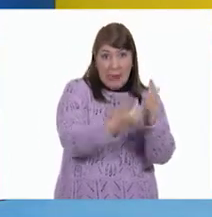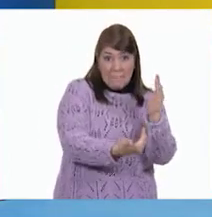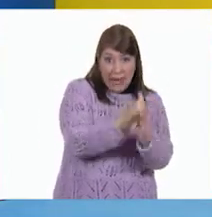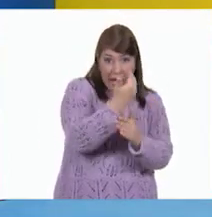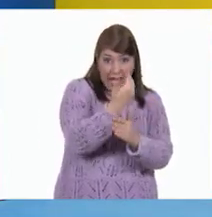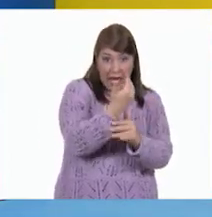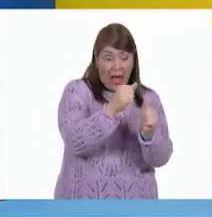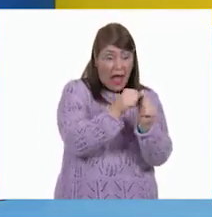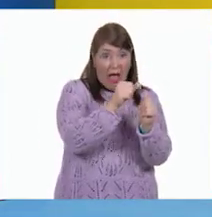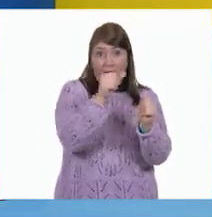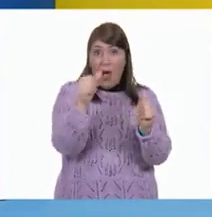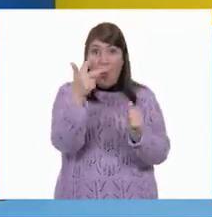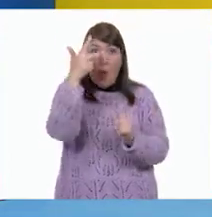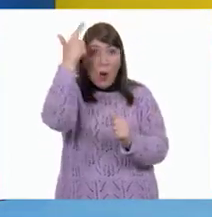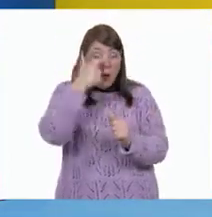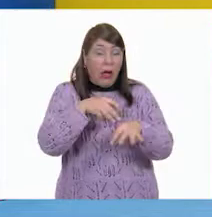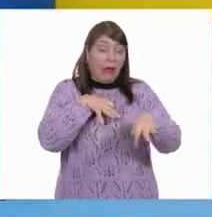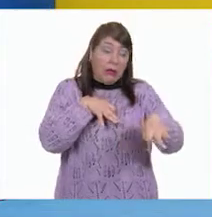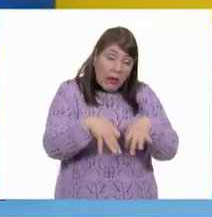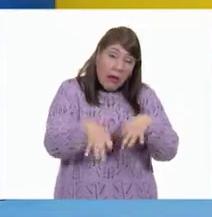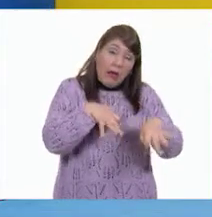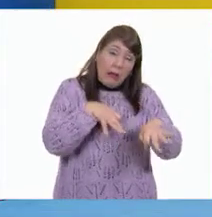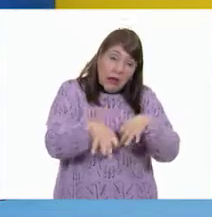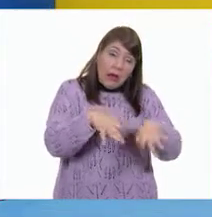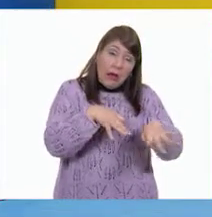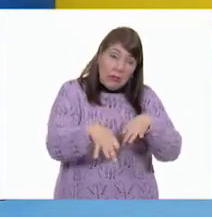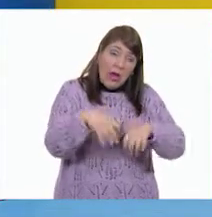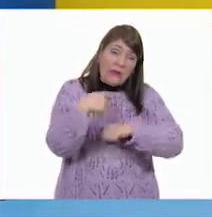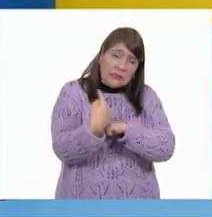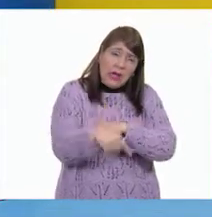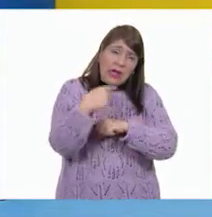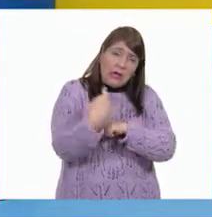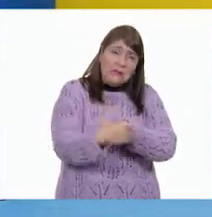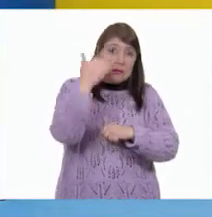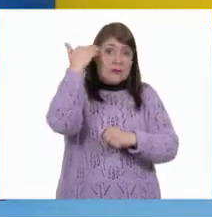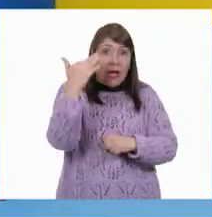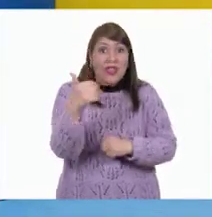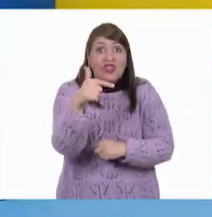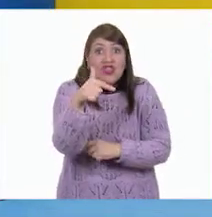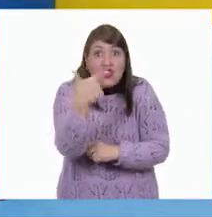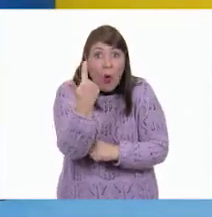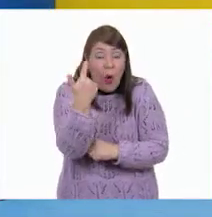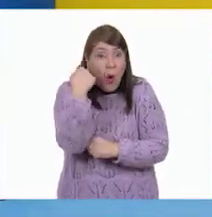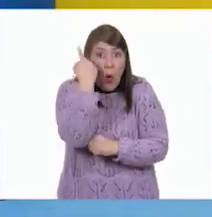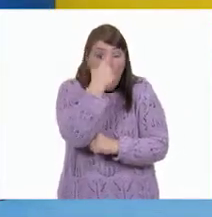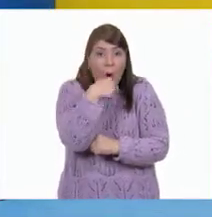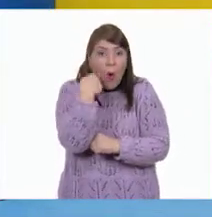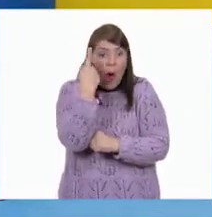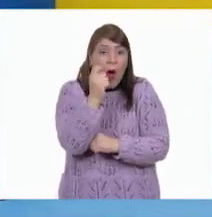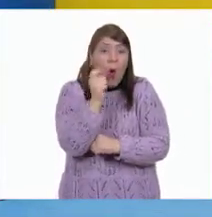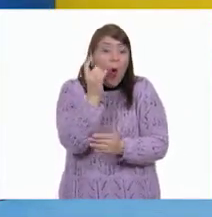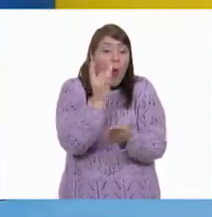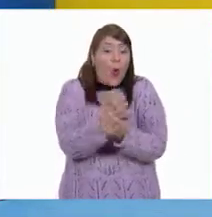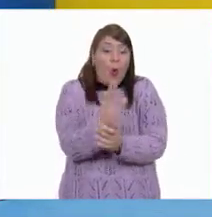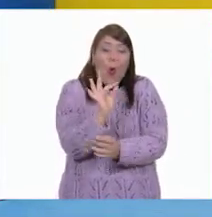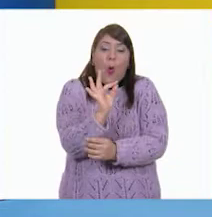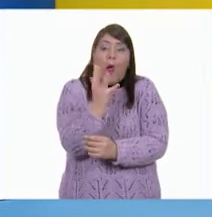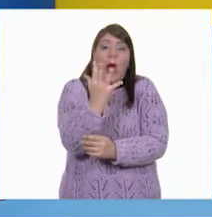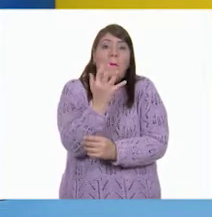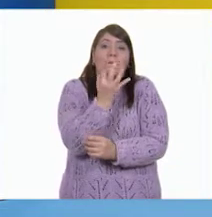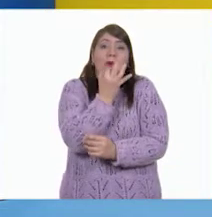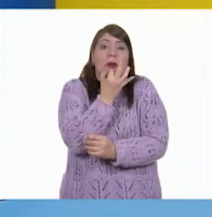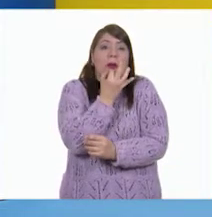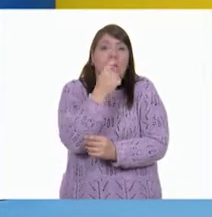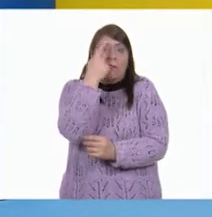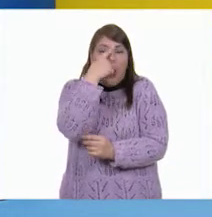mañana a las 8 de la noche. Es decir, 12 horas corridas con solo 45 minutos para